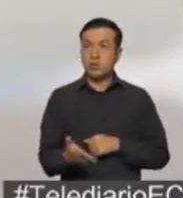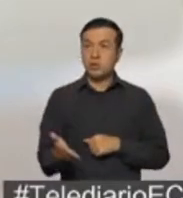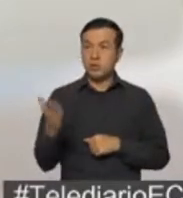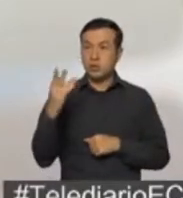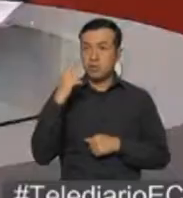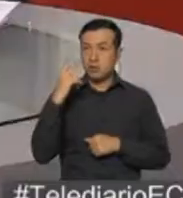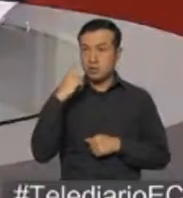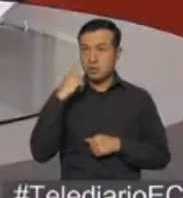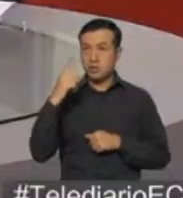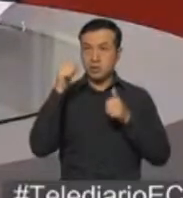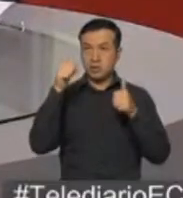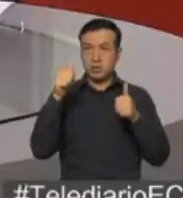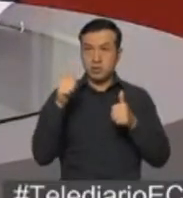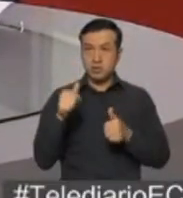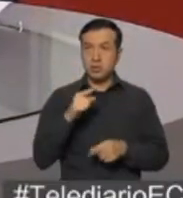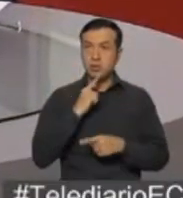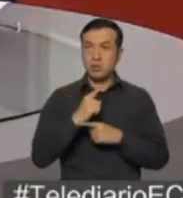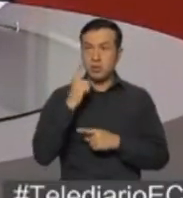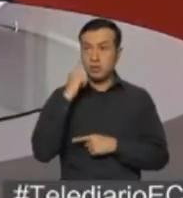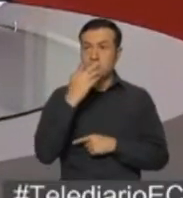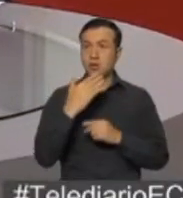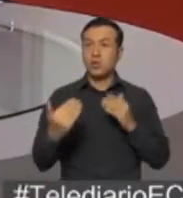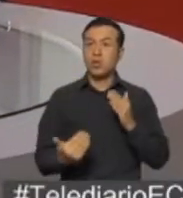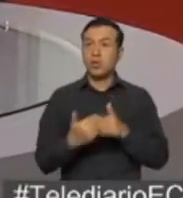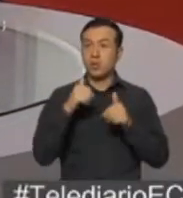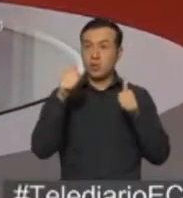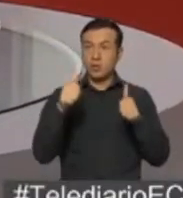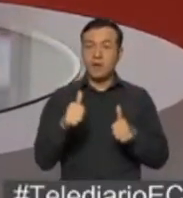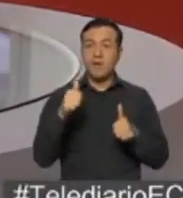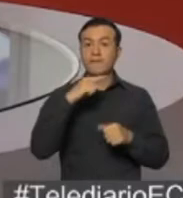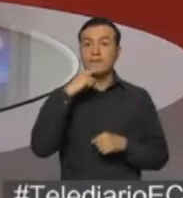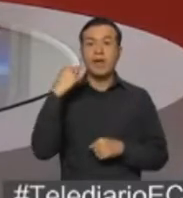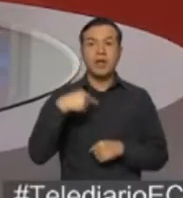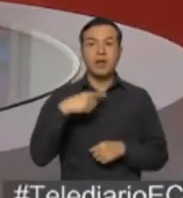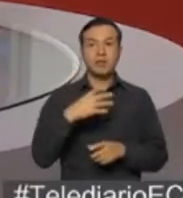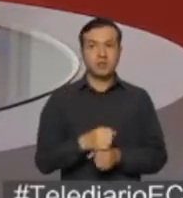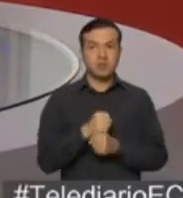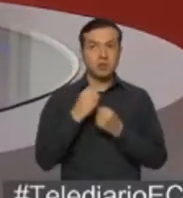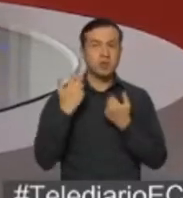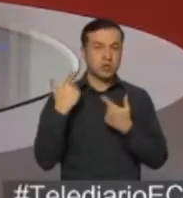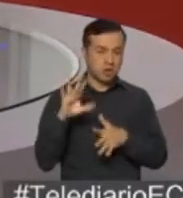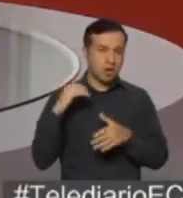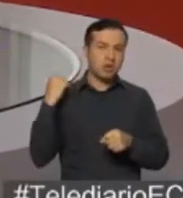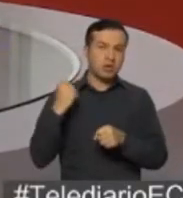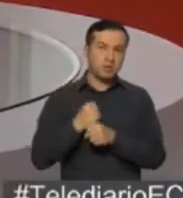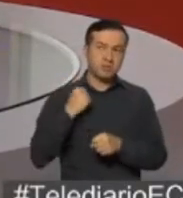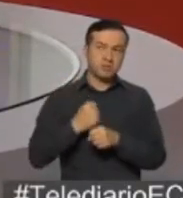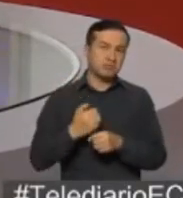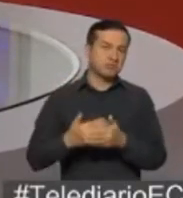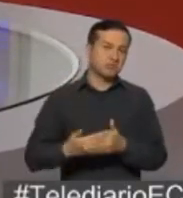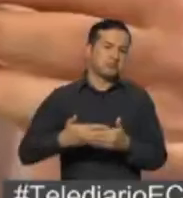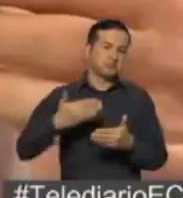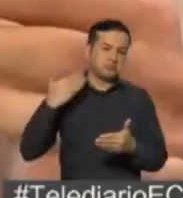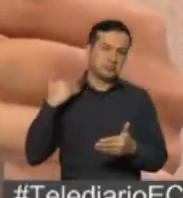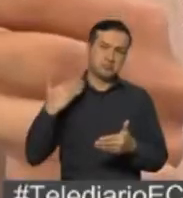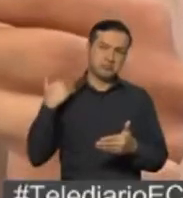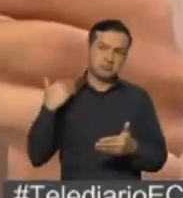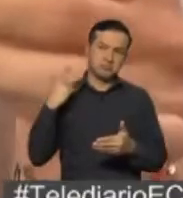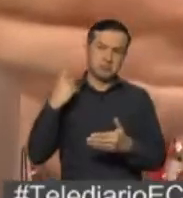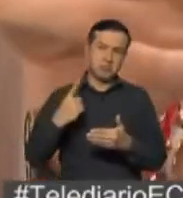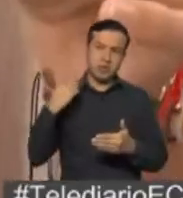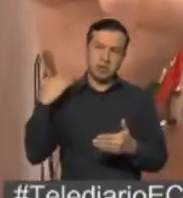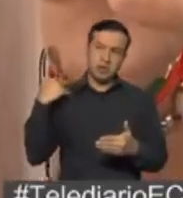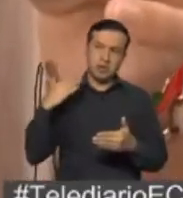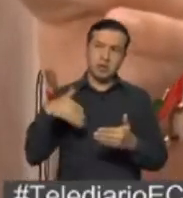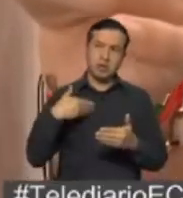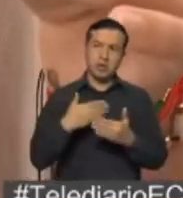Mostrémoslo a esta cámara, por favor. Este es el adhesivo de feriado seguro, lo hemos venido trabajando desde el año